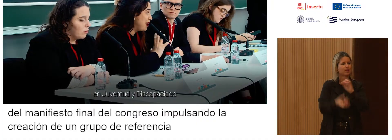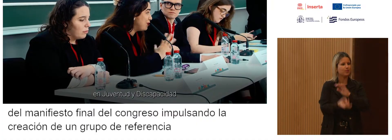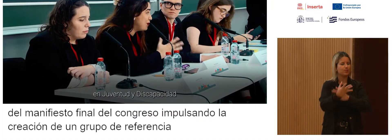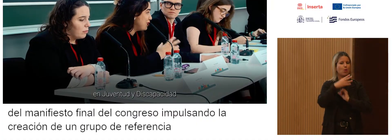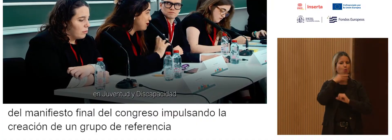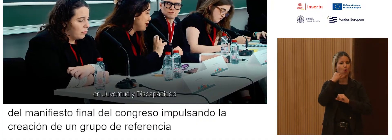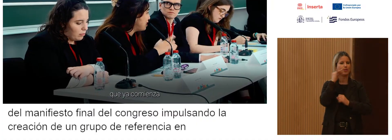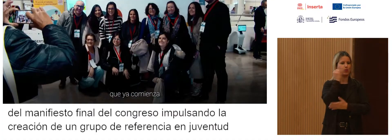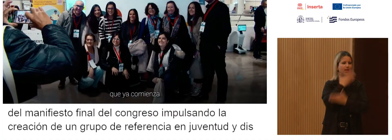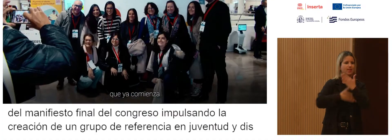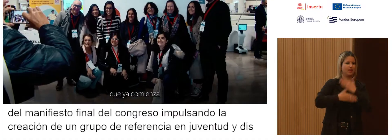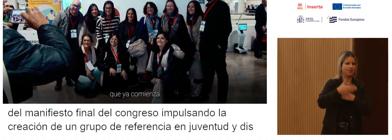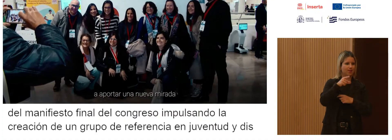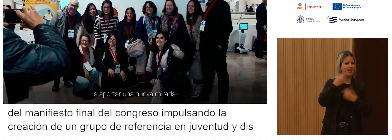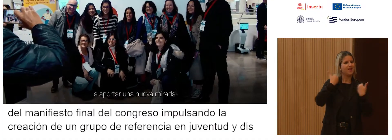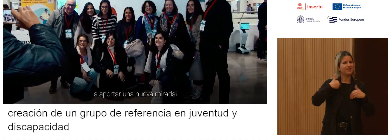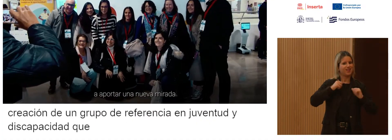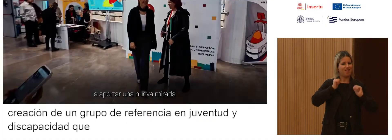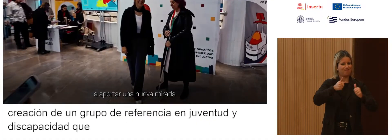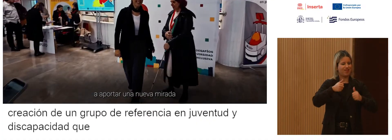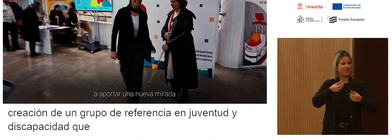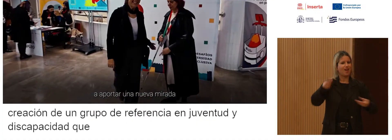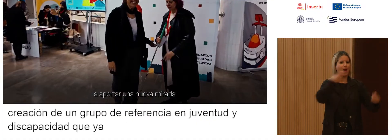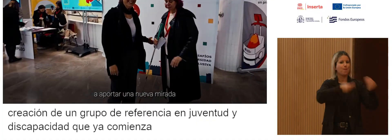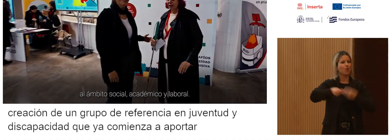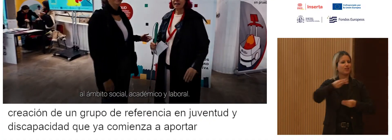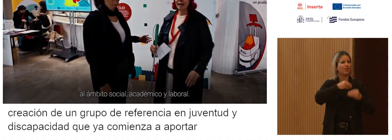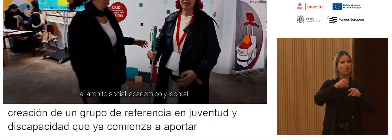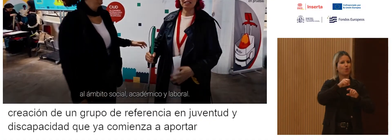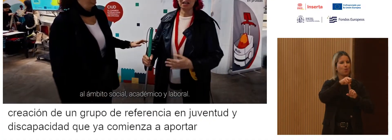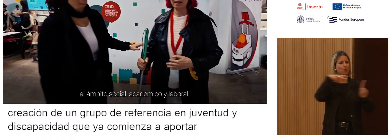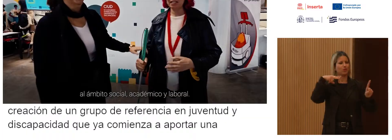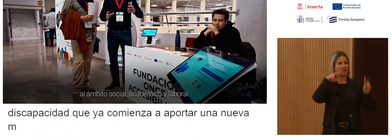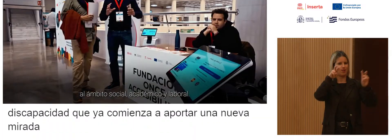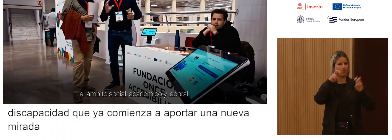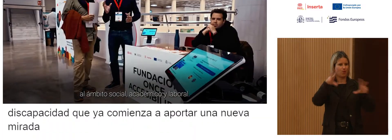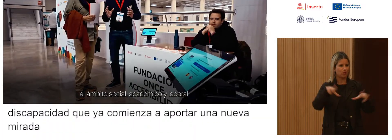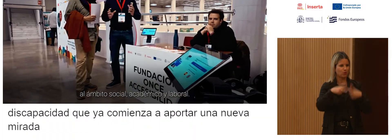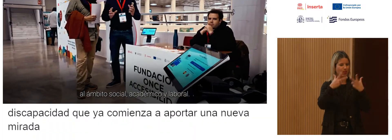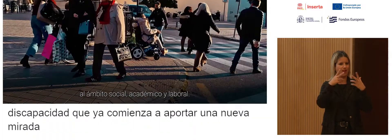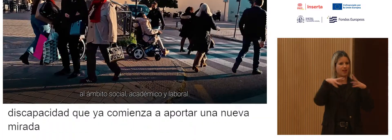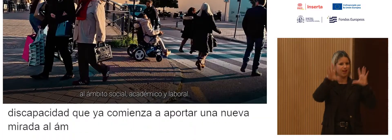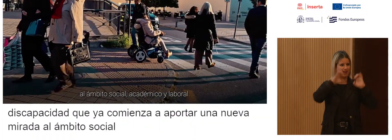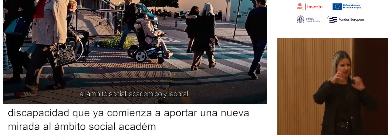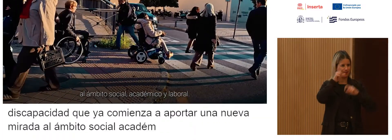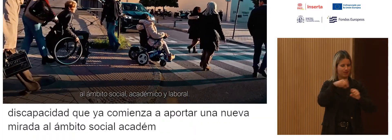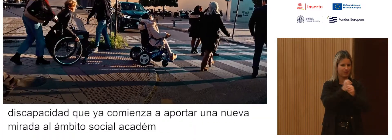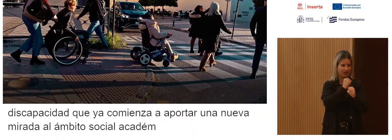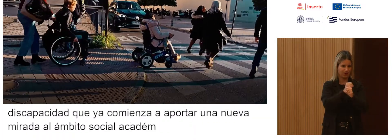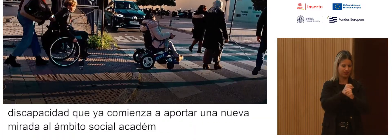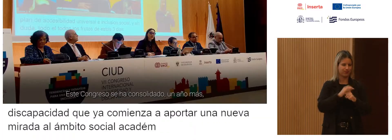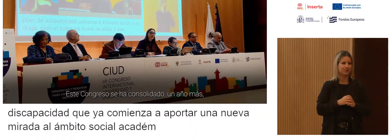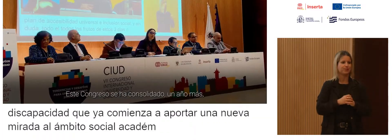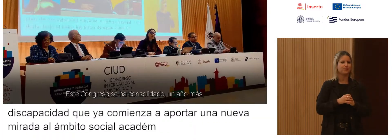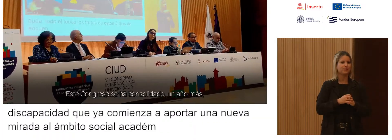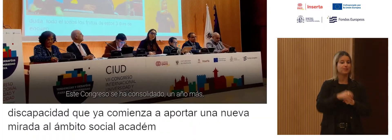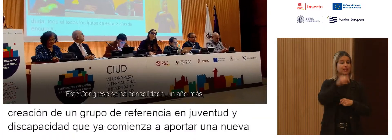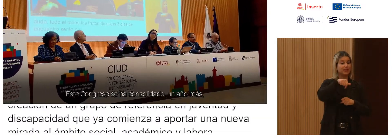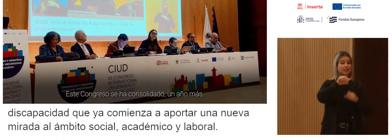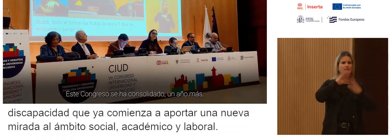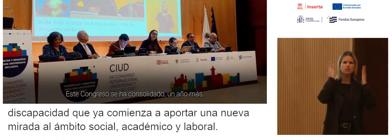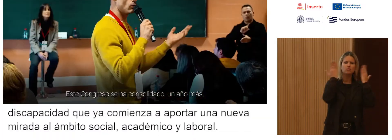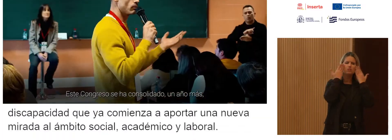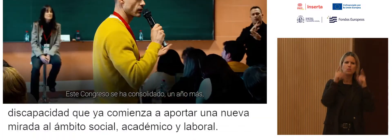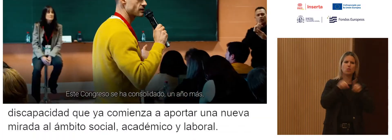y discapacidad que ya comienza a aportar una nueva mirada al ámbito social, académico y laboral. Este Congreso